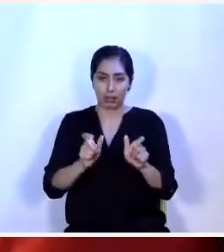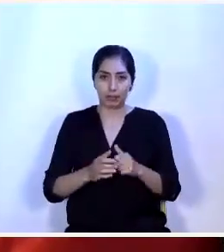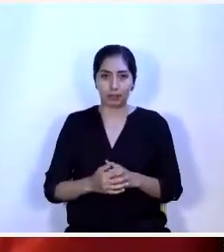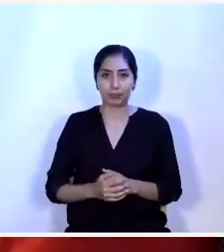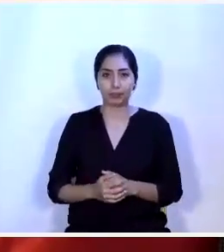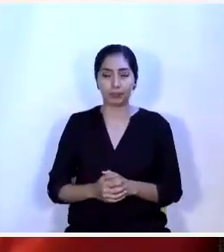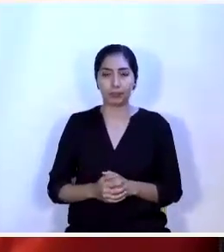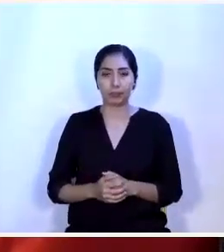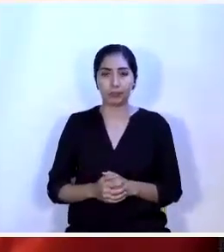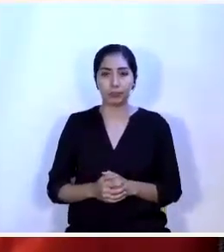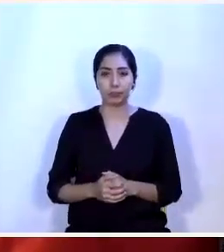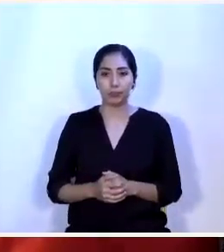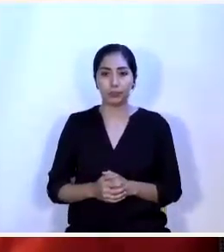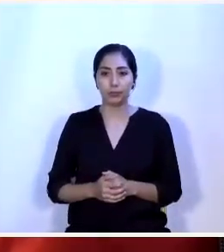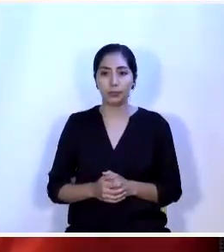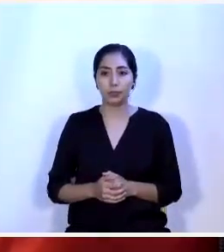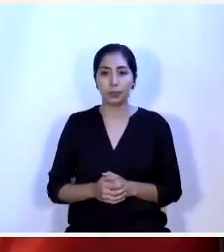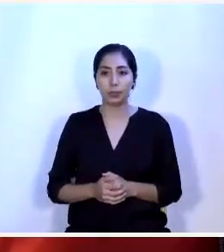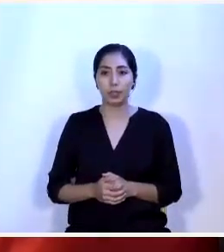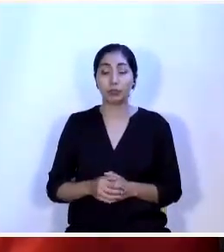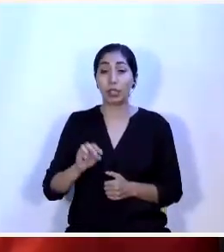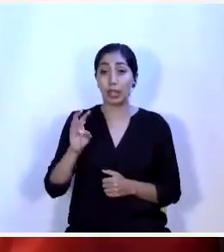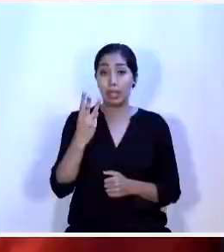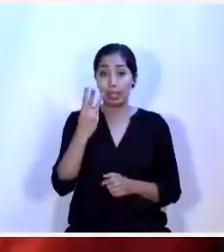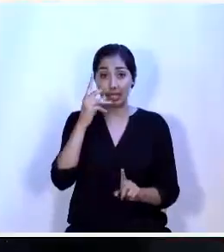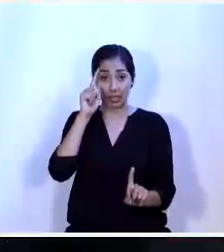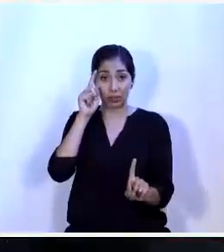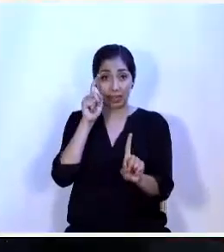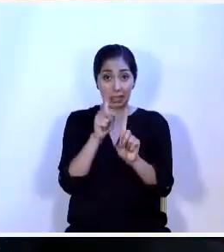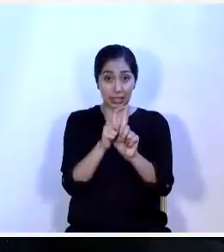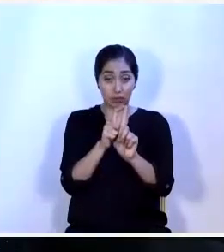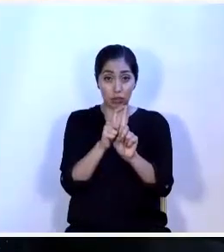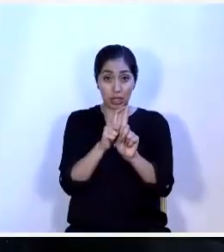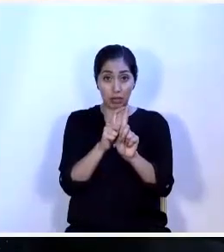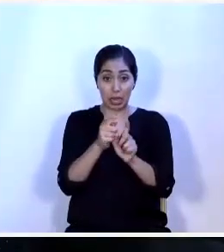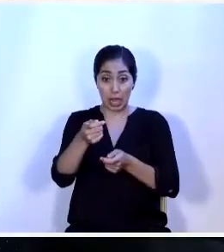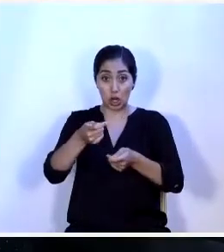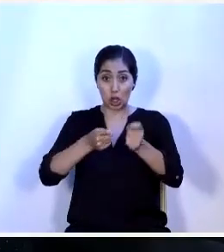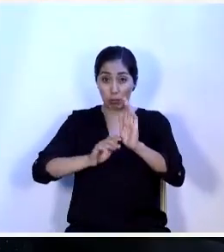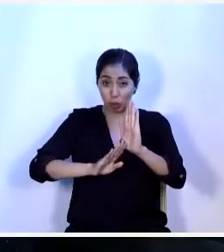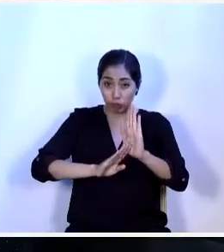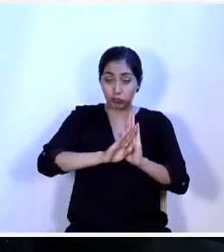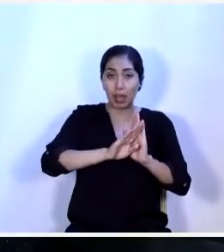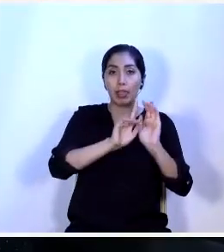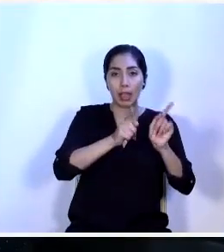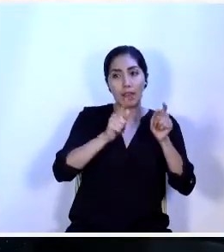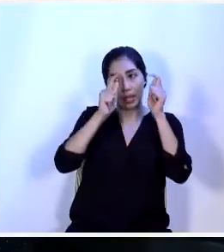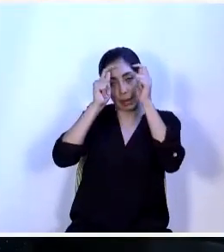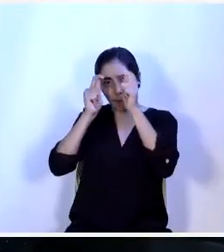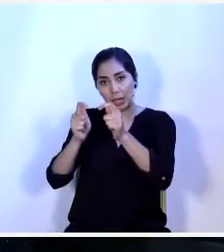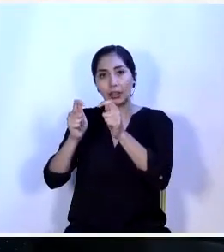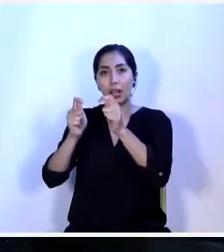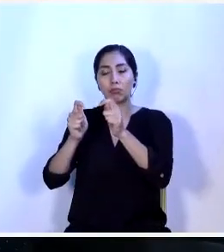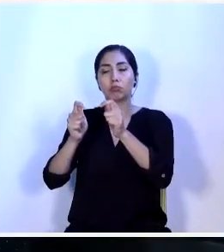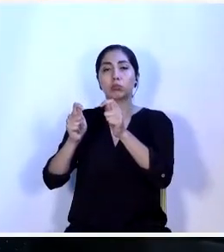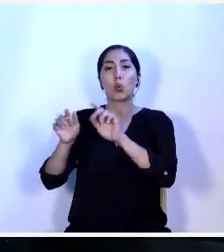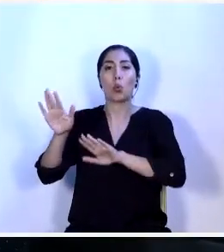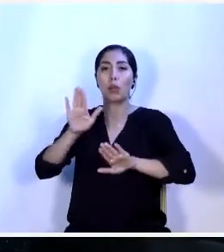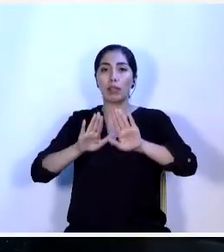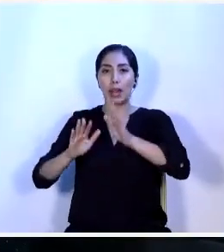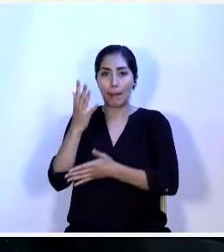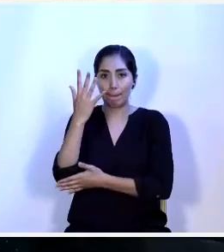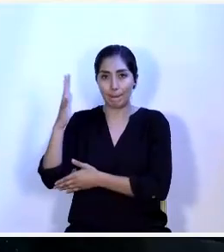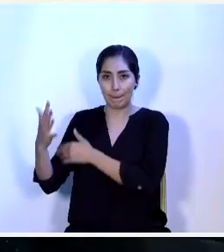Entonces, decía que nuestro tercer objetivo de la recuperación económica es que ésta sea respetuosa con el medio ambiente. Vamos a fomentar actividades económicas